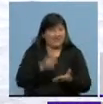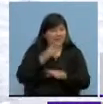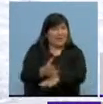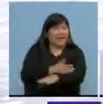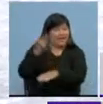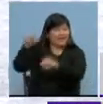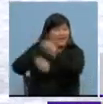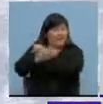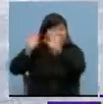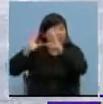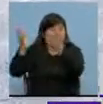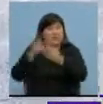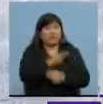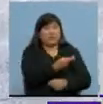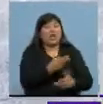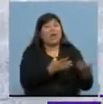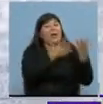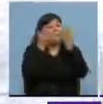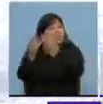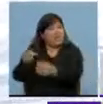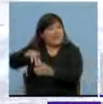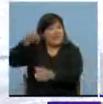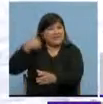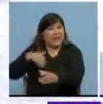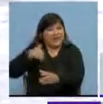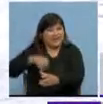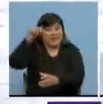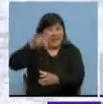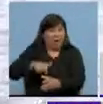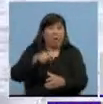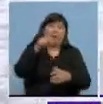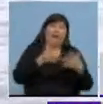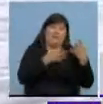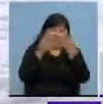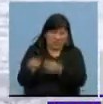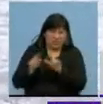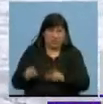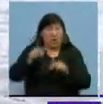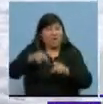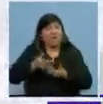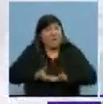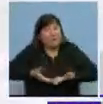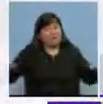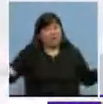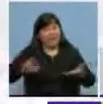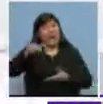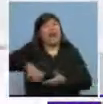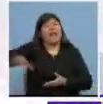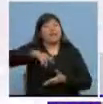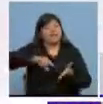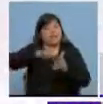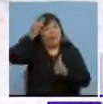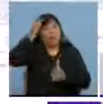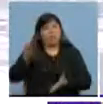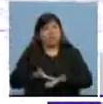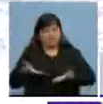dar un apoyo a la selección. Lo van a ver esta tarde en la Ciudad Cultural. Claro, teníamos entendido que